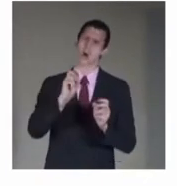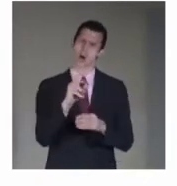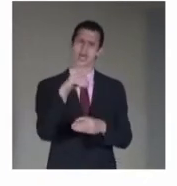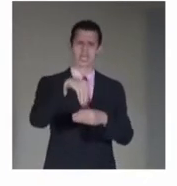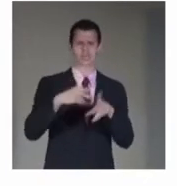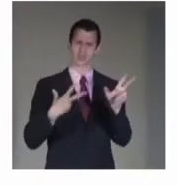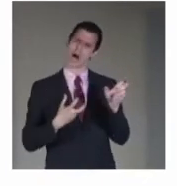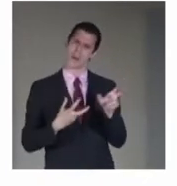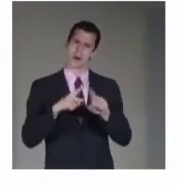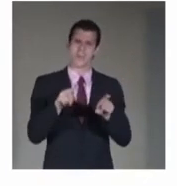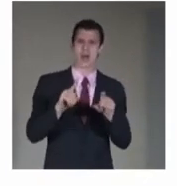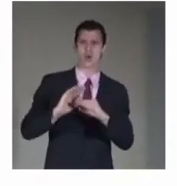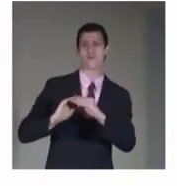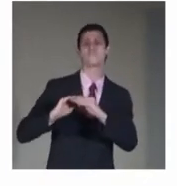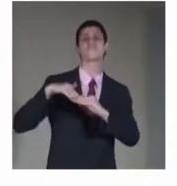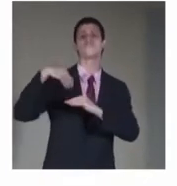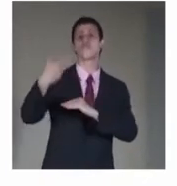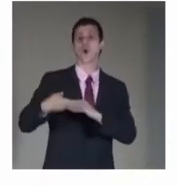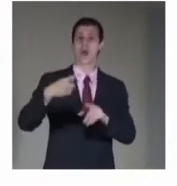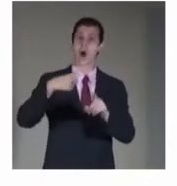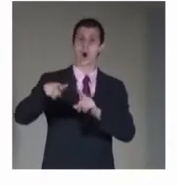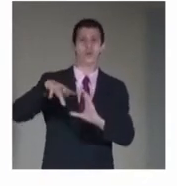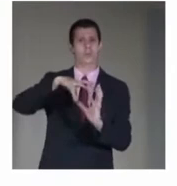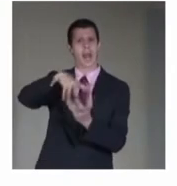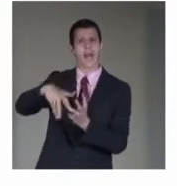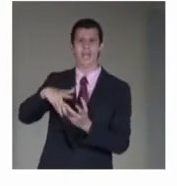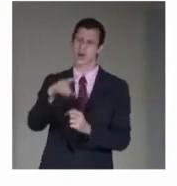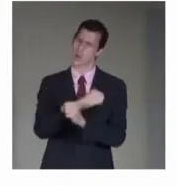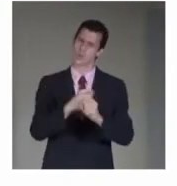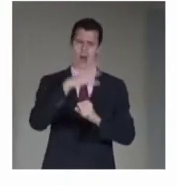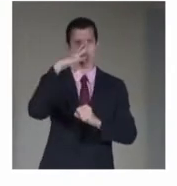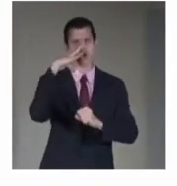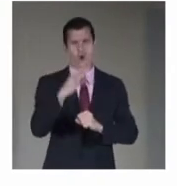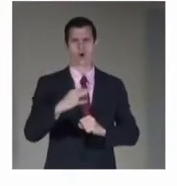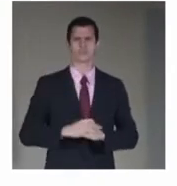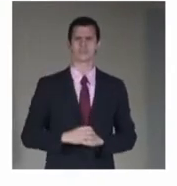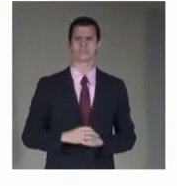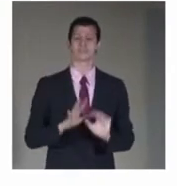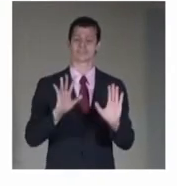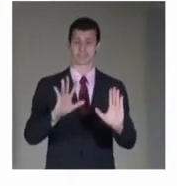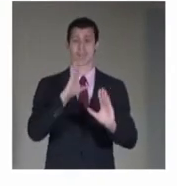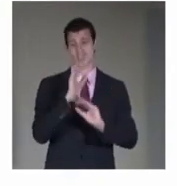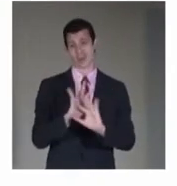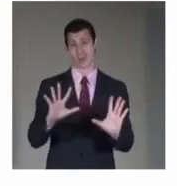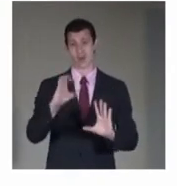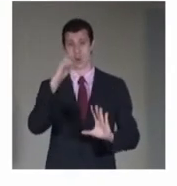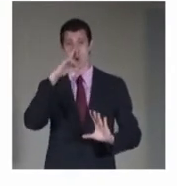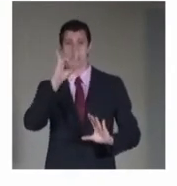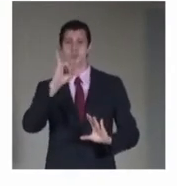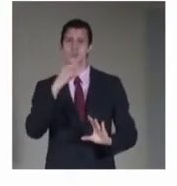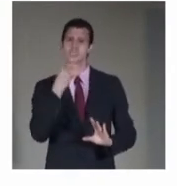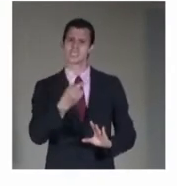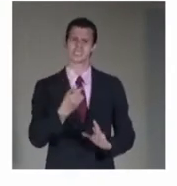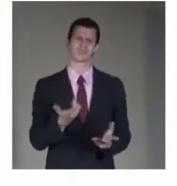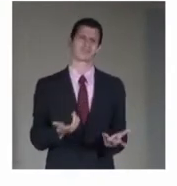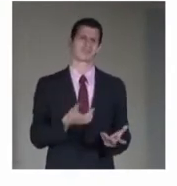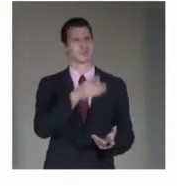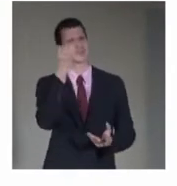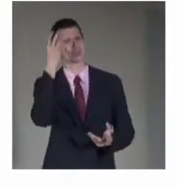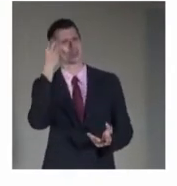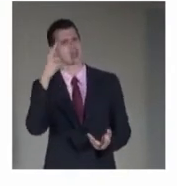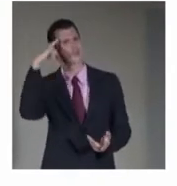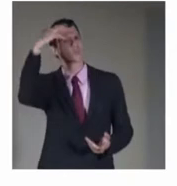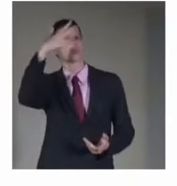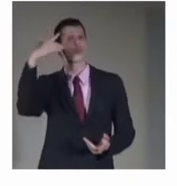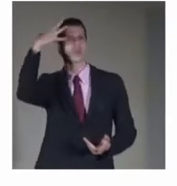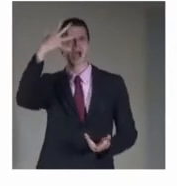gobierno de eeuu y otros expertos han rechazado una y otra vez por ser una posibilidad falsa pero bueno